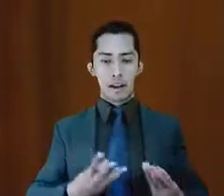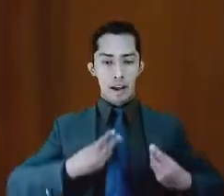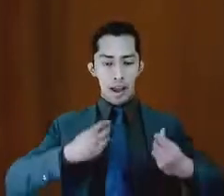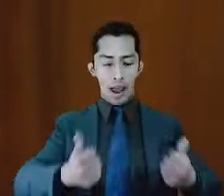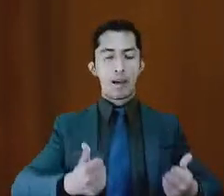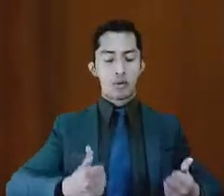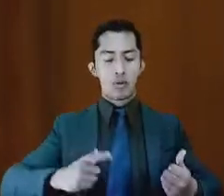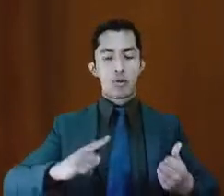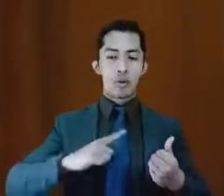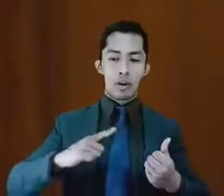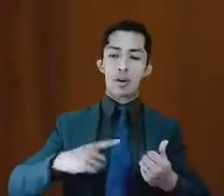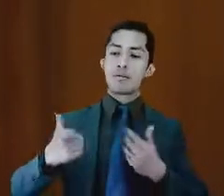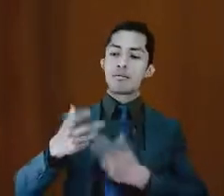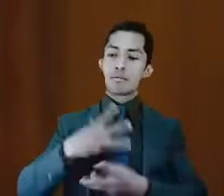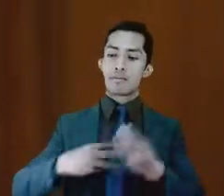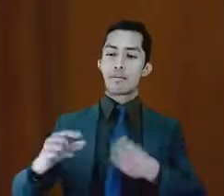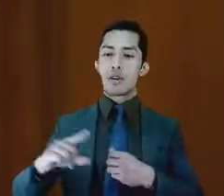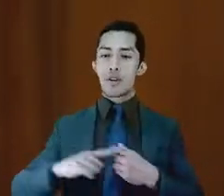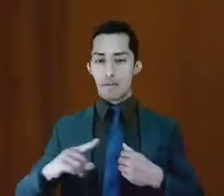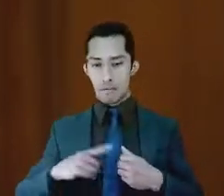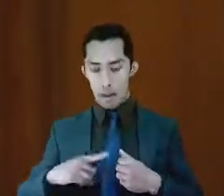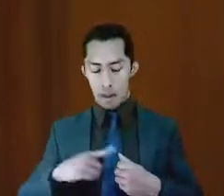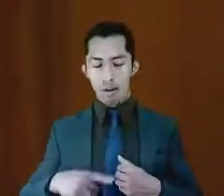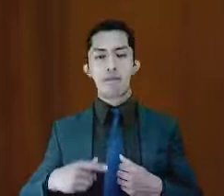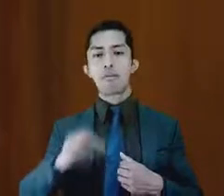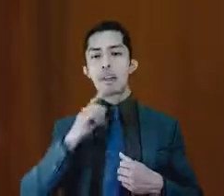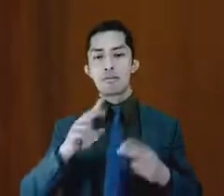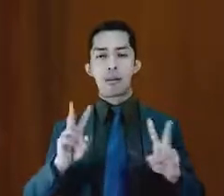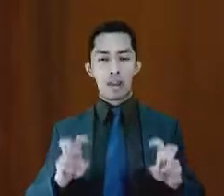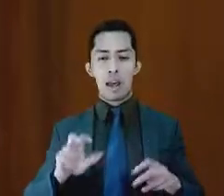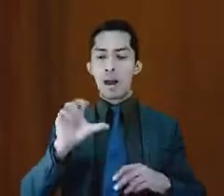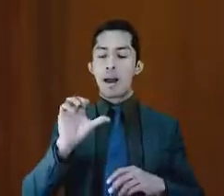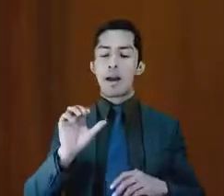planeación y gasto público, finanzas públicas y